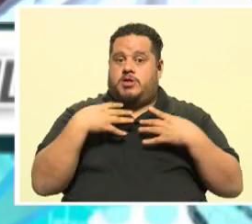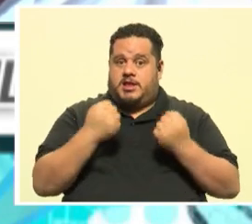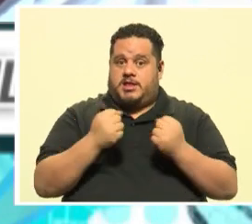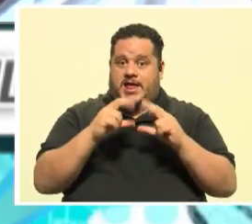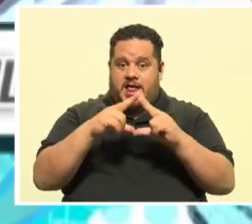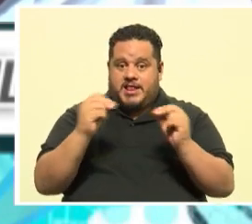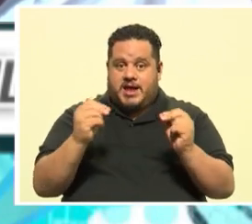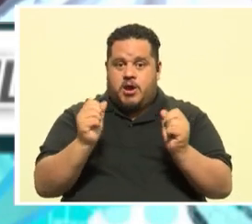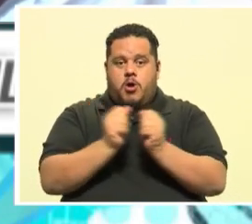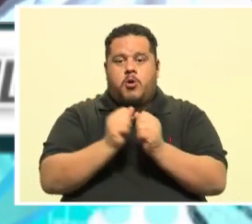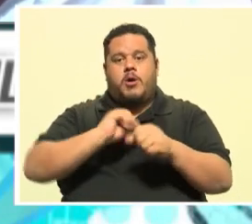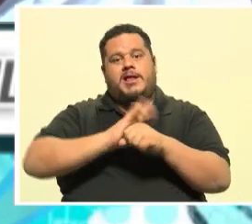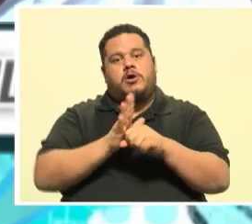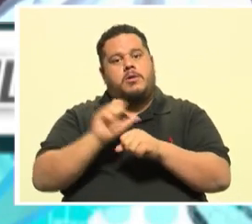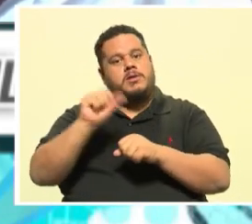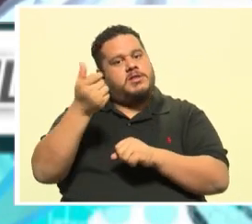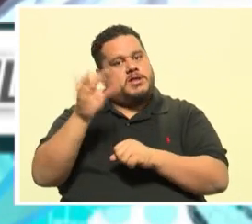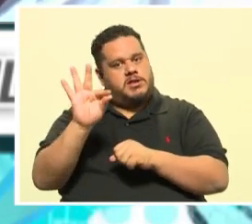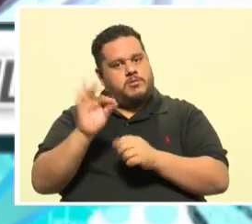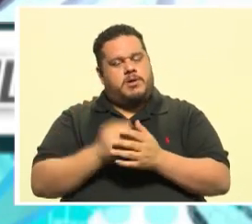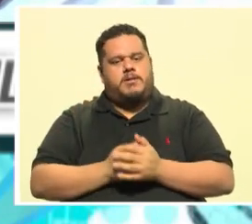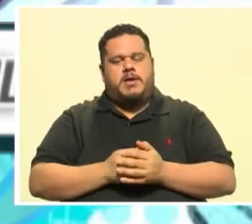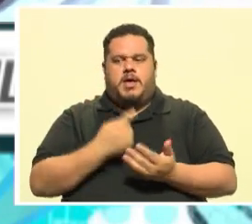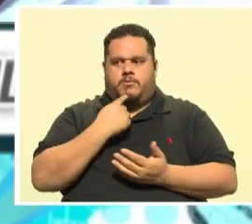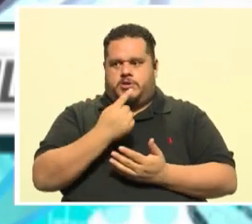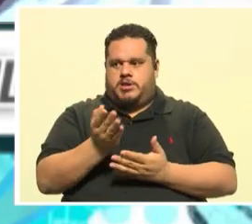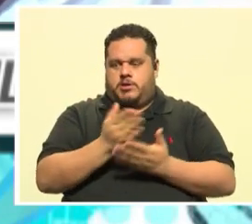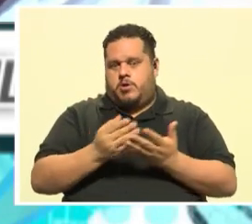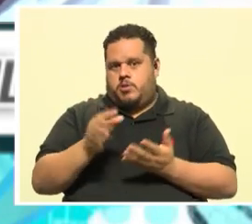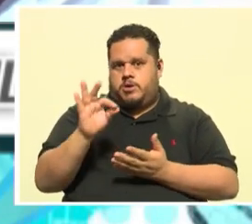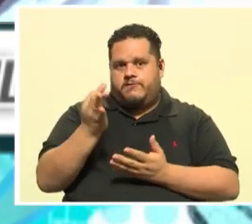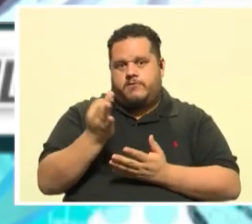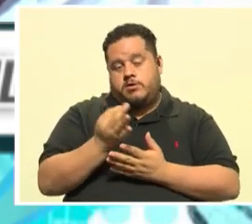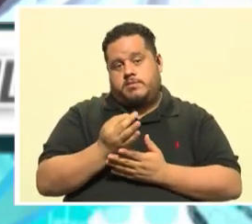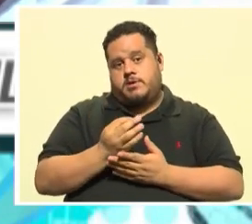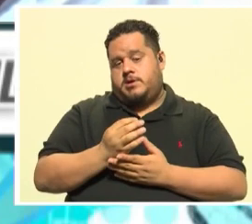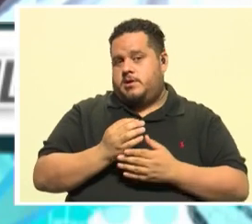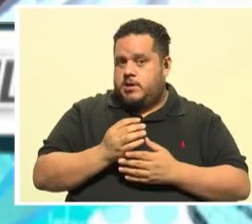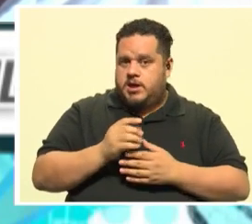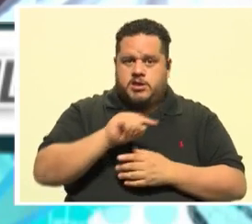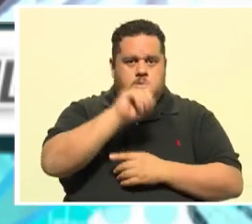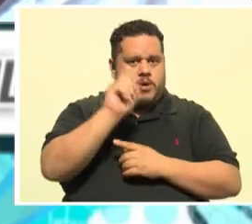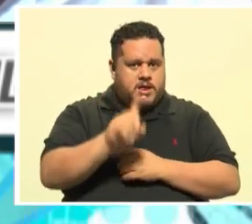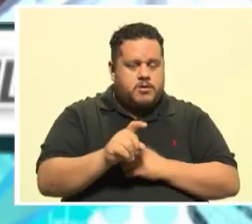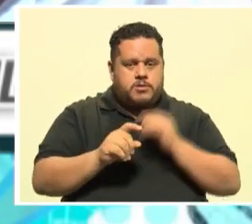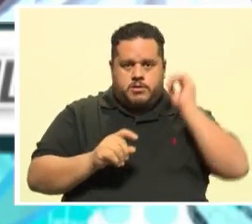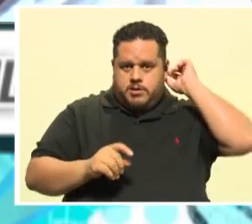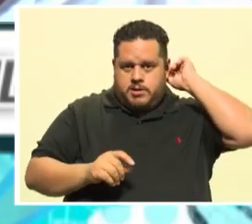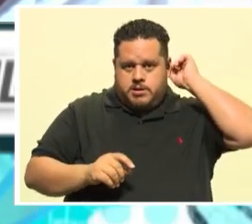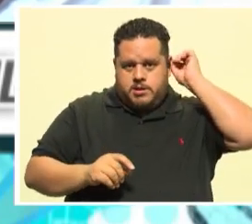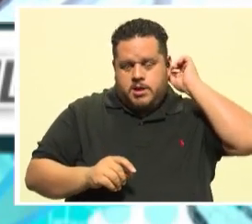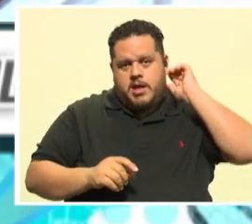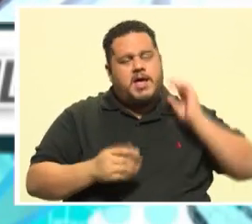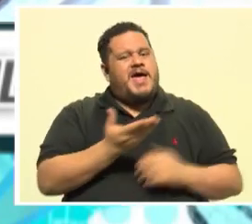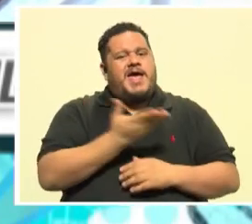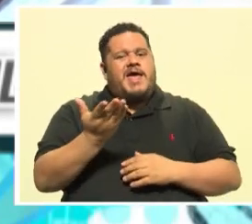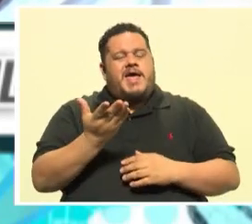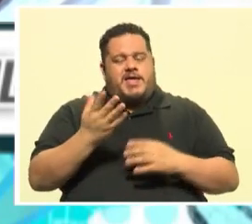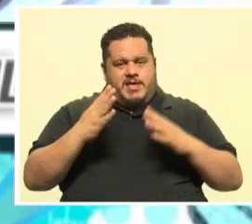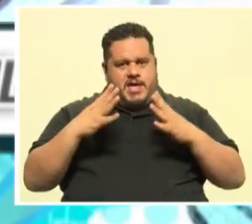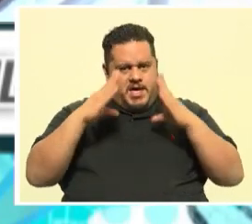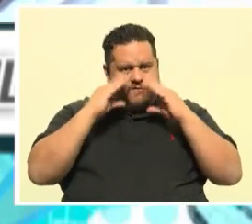perdón, y eso hace que, digamos, que en un territorio pequeño convivan muchas personas. El fin de semana hubo